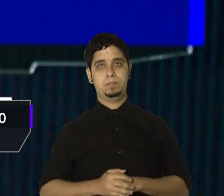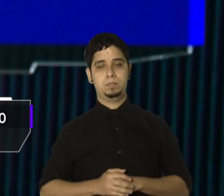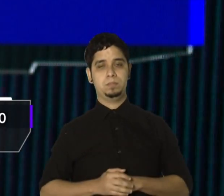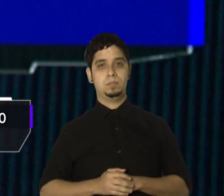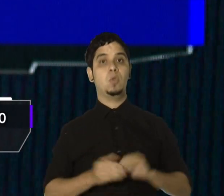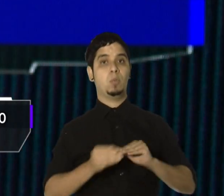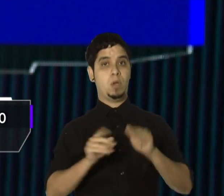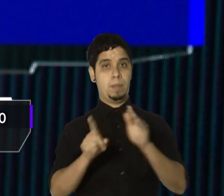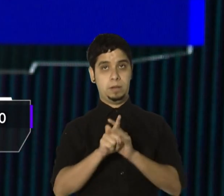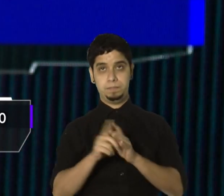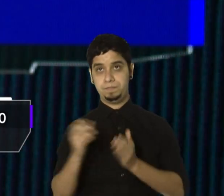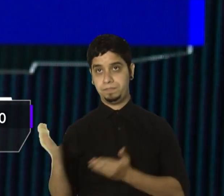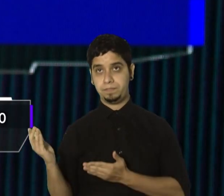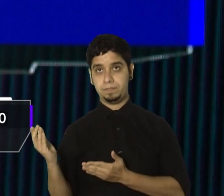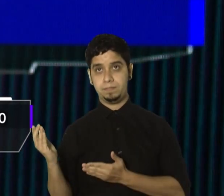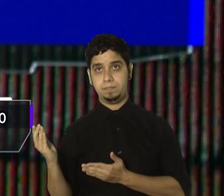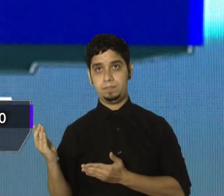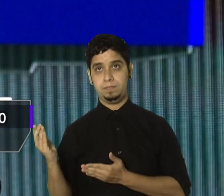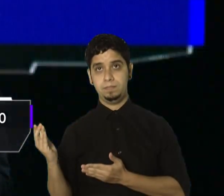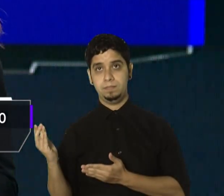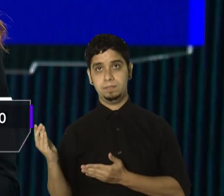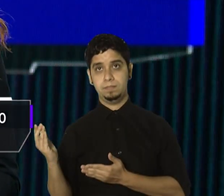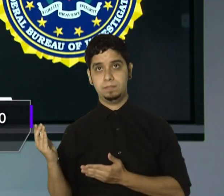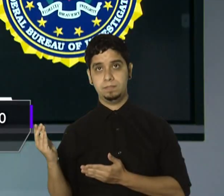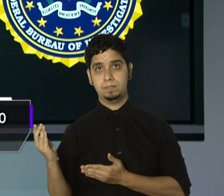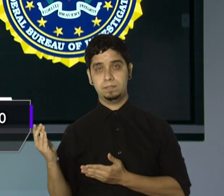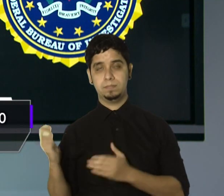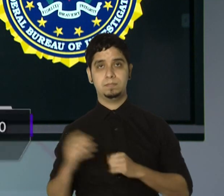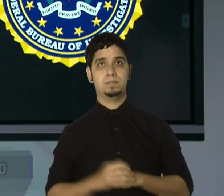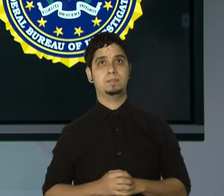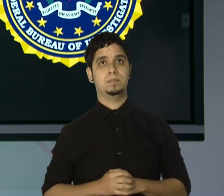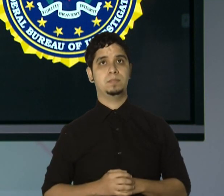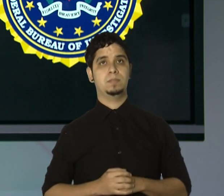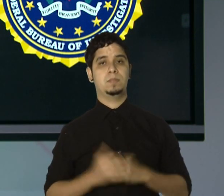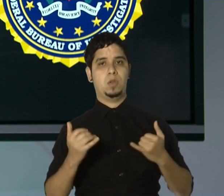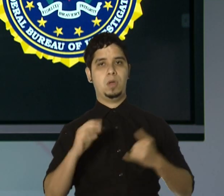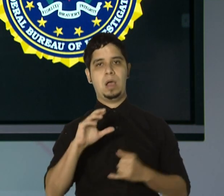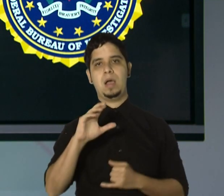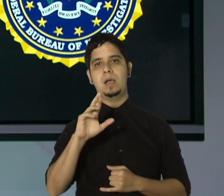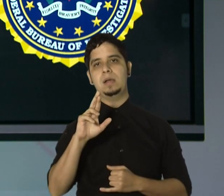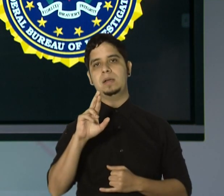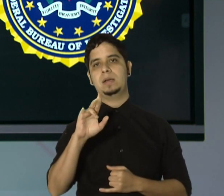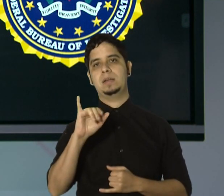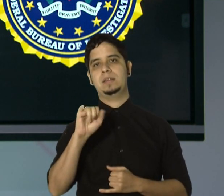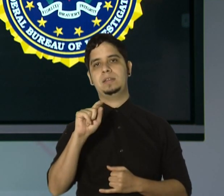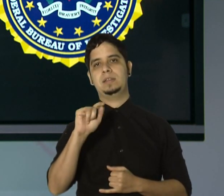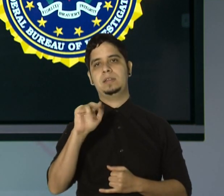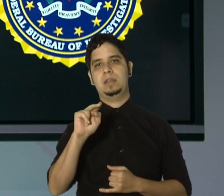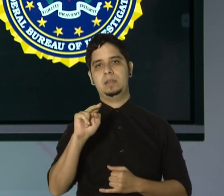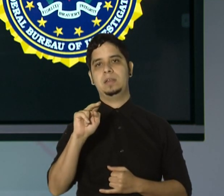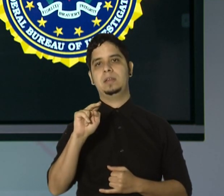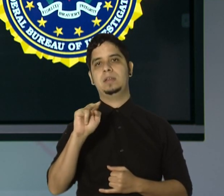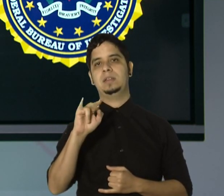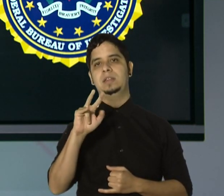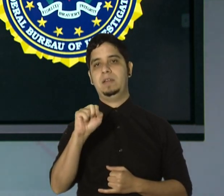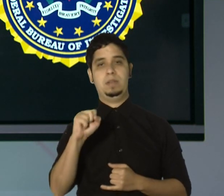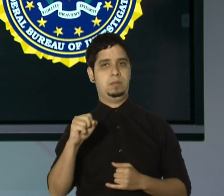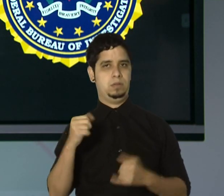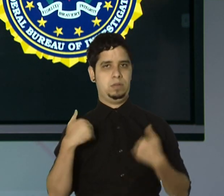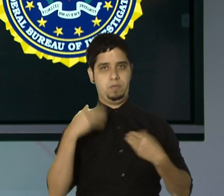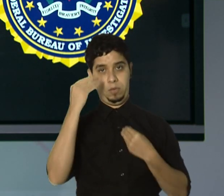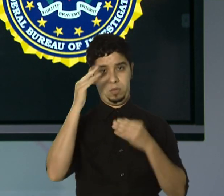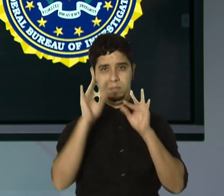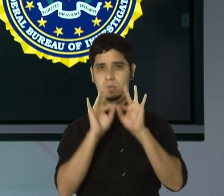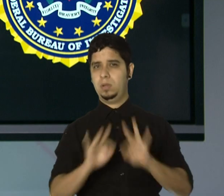-987-6500. Ahora el agente Cristian Nieves nos va a traer una información súper importante